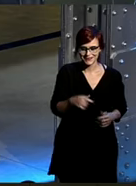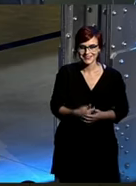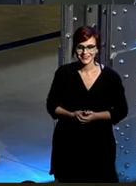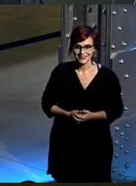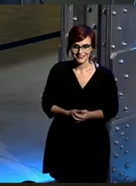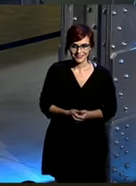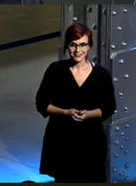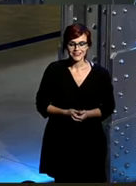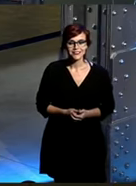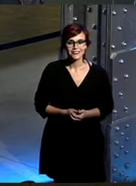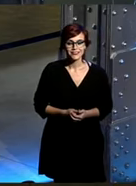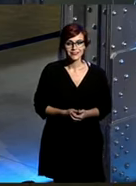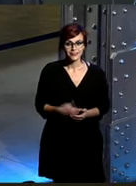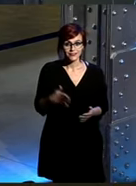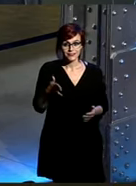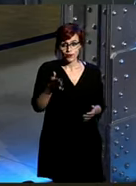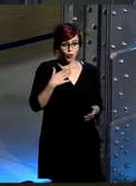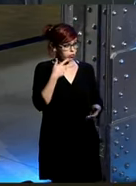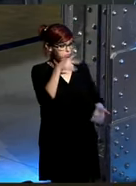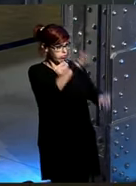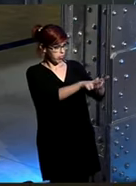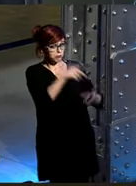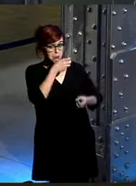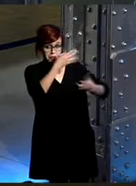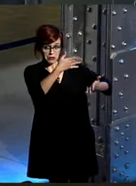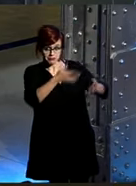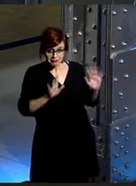¿Firmada por Juan? Yo te certifico.